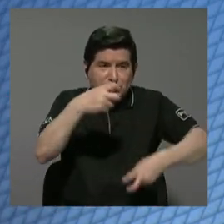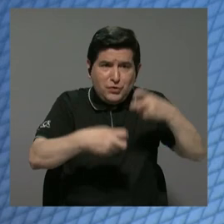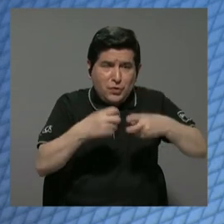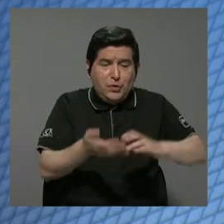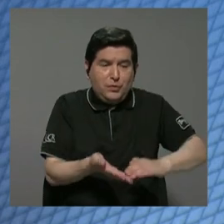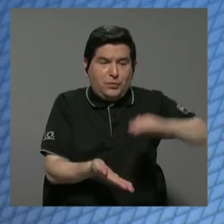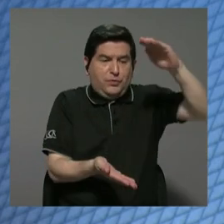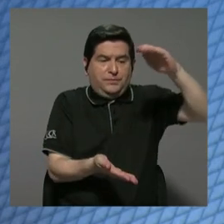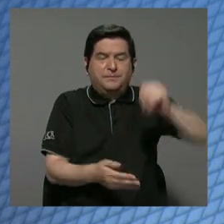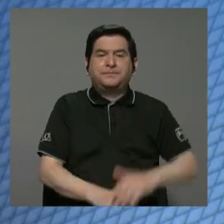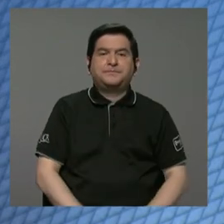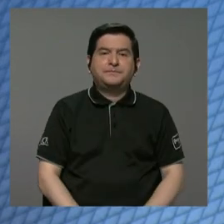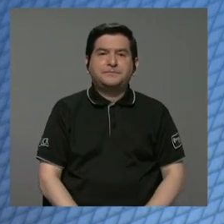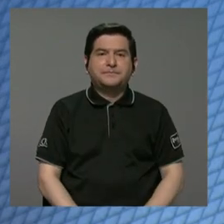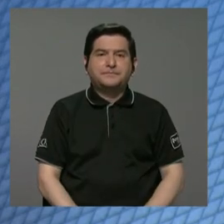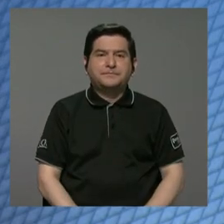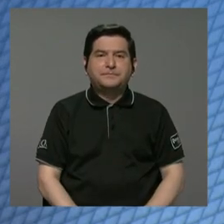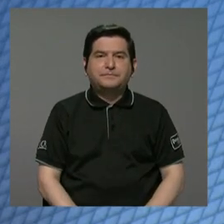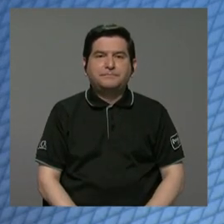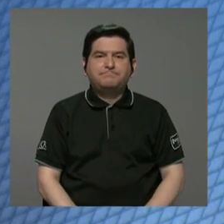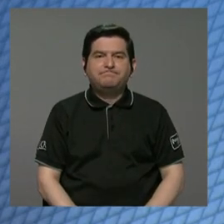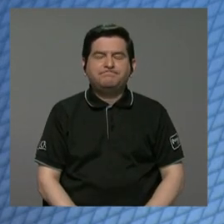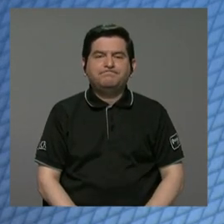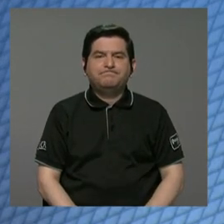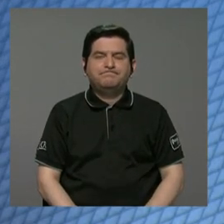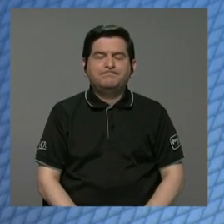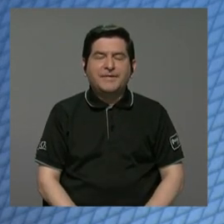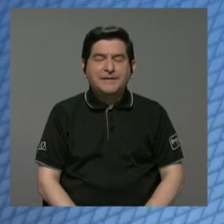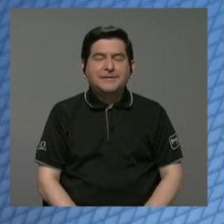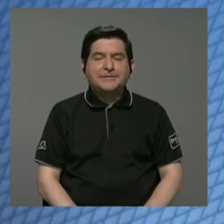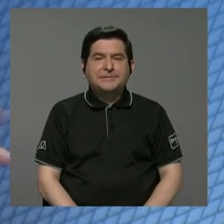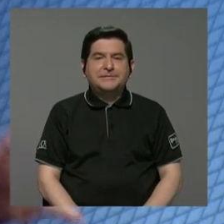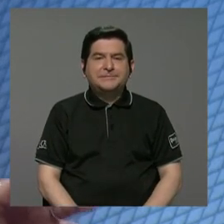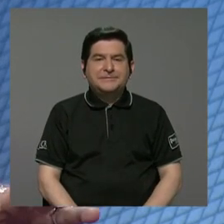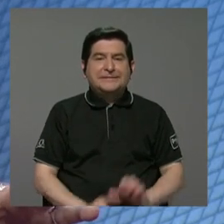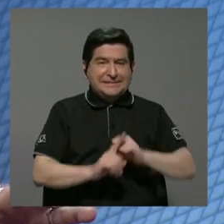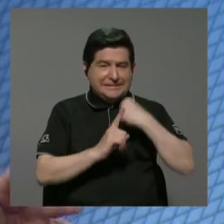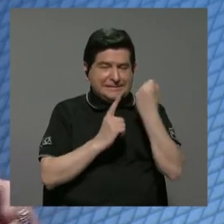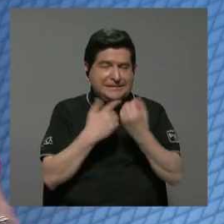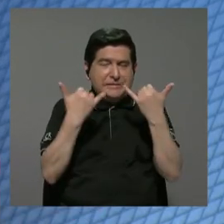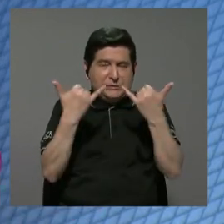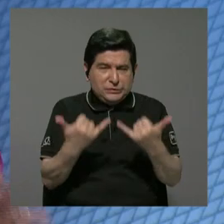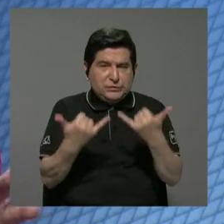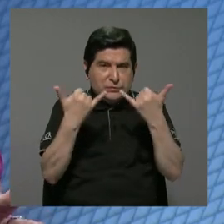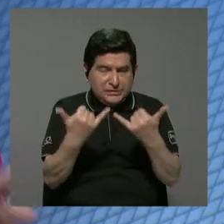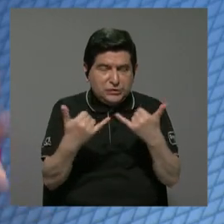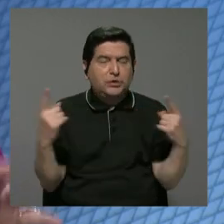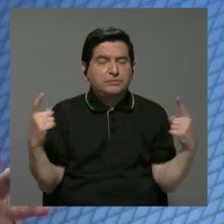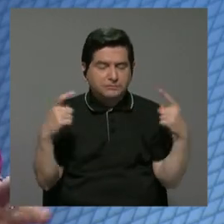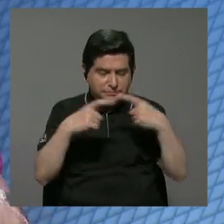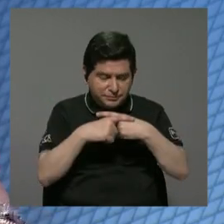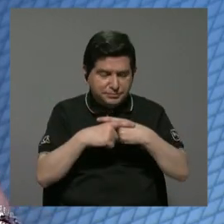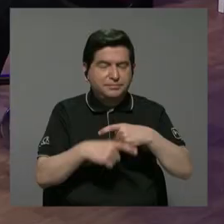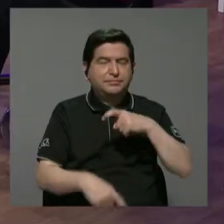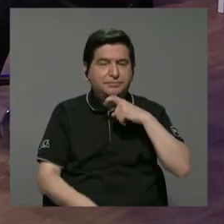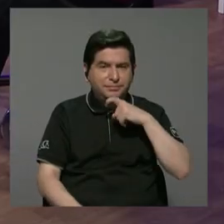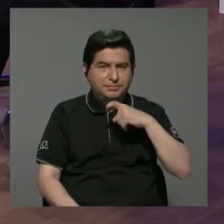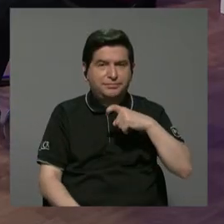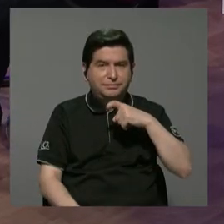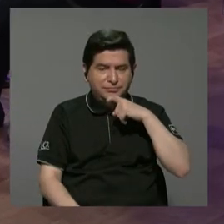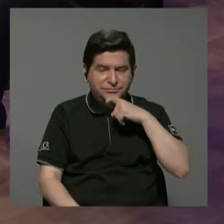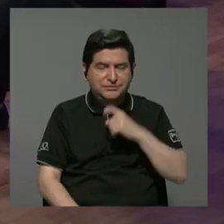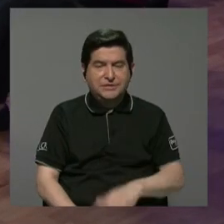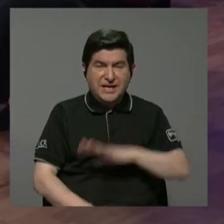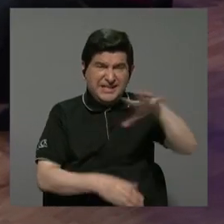problemática. No hay duda de que la situación que vivimos es compleja, difícil, y